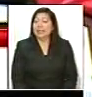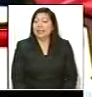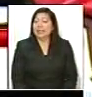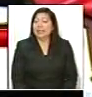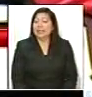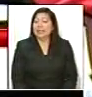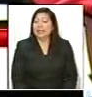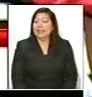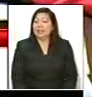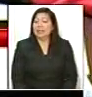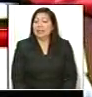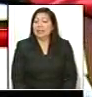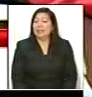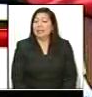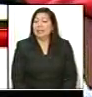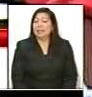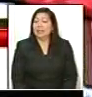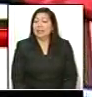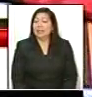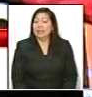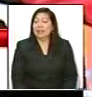¿quién más ha pedido? ¿Que se invite al Premier?